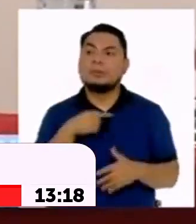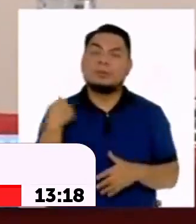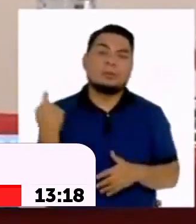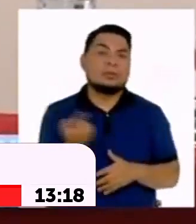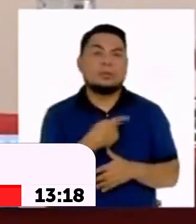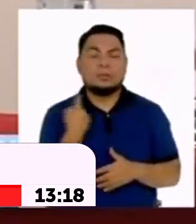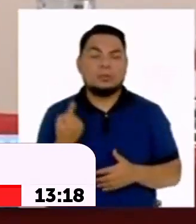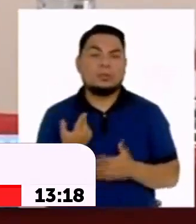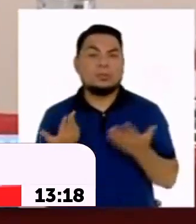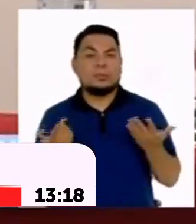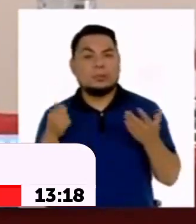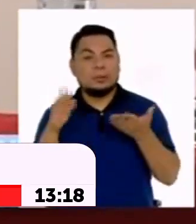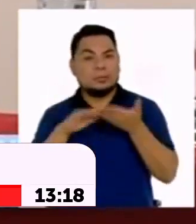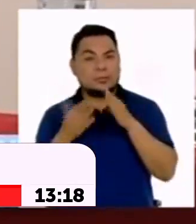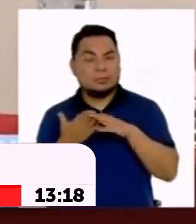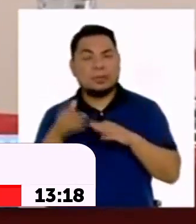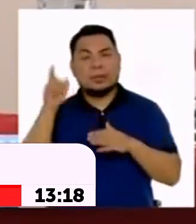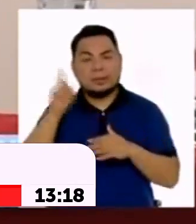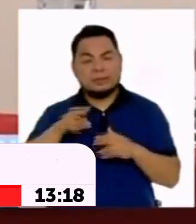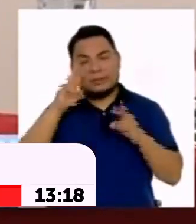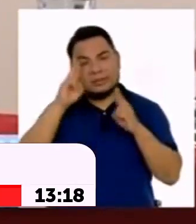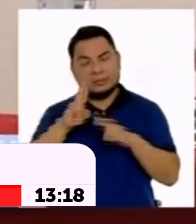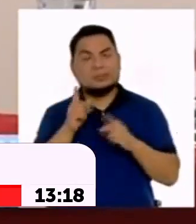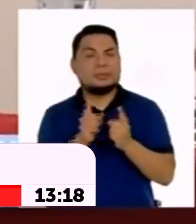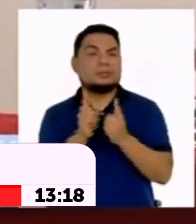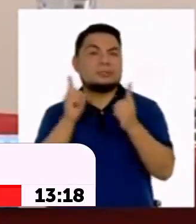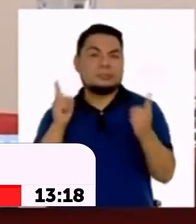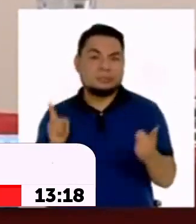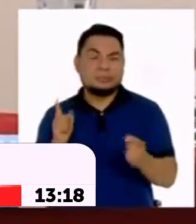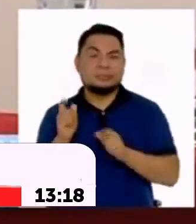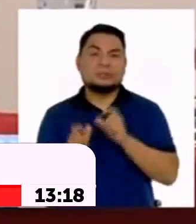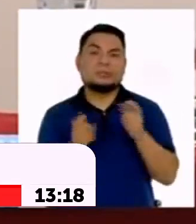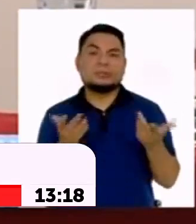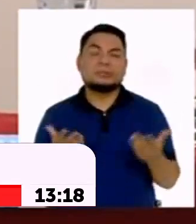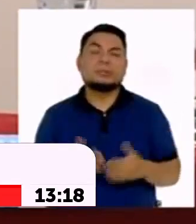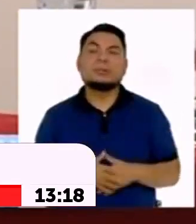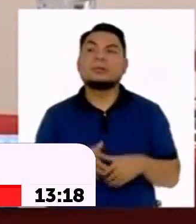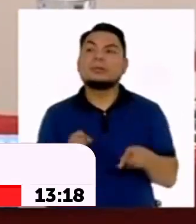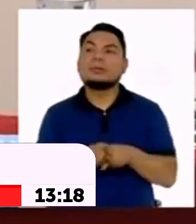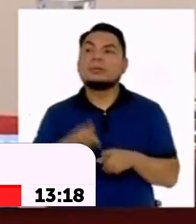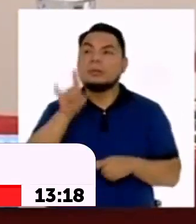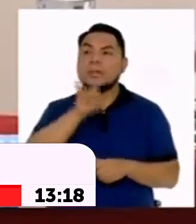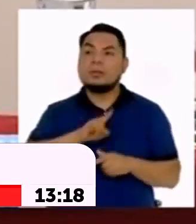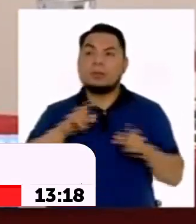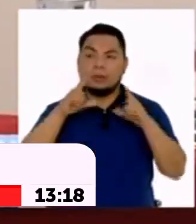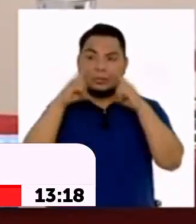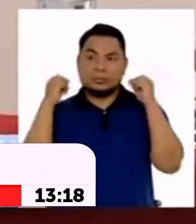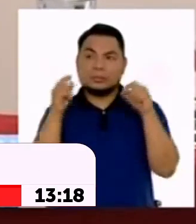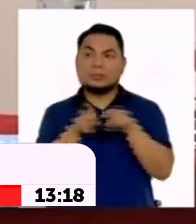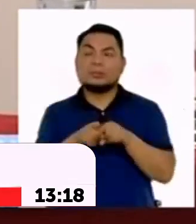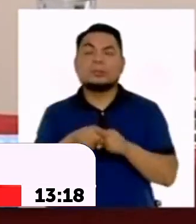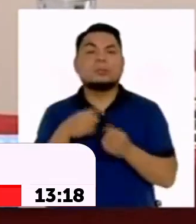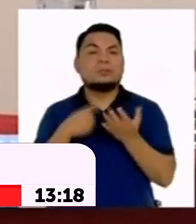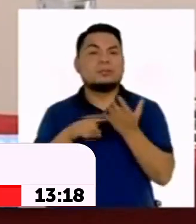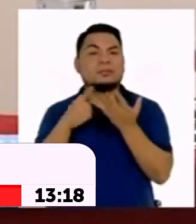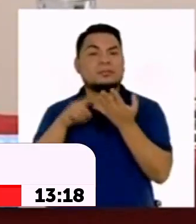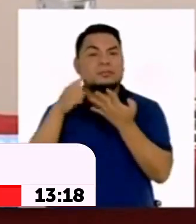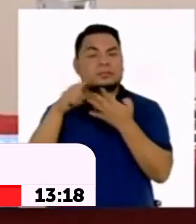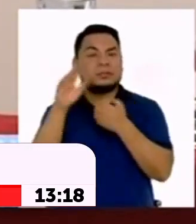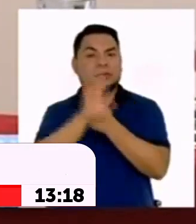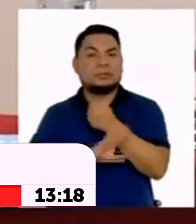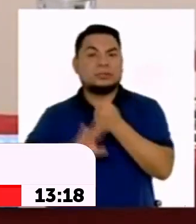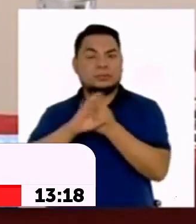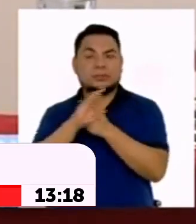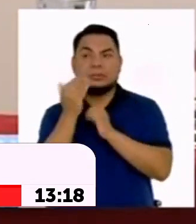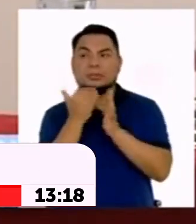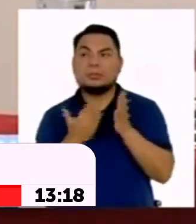los casos la población debe respetar el distanciamiento físico corporal, el uso de mascarillas y las demás medidas de bioseguridad,